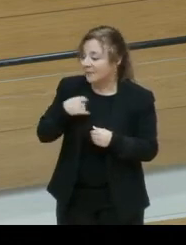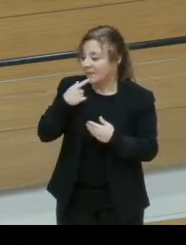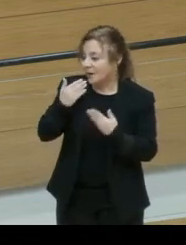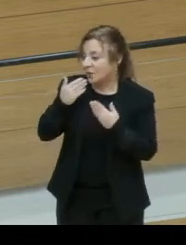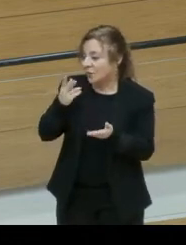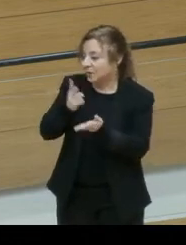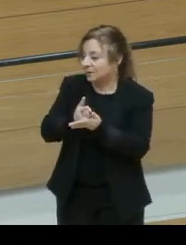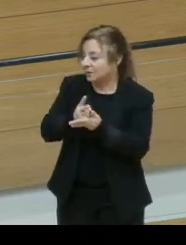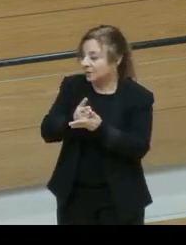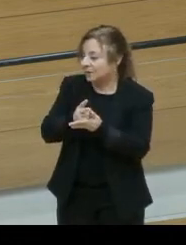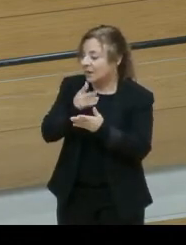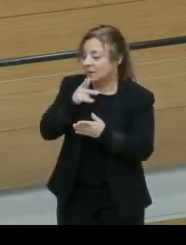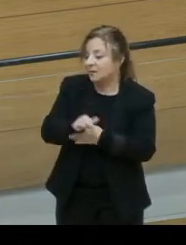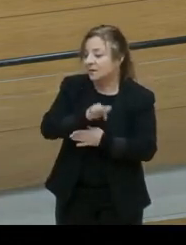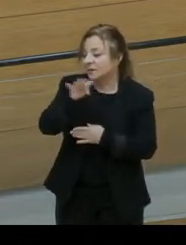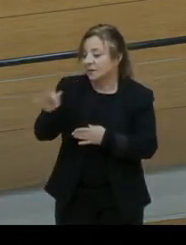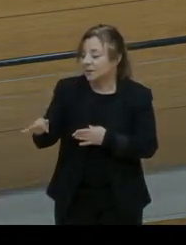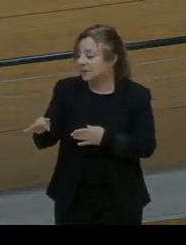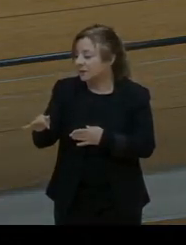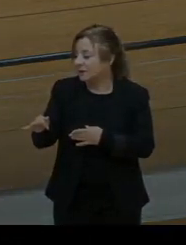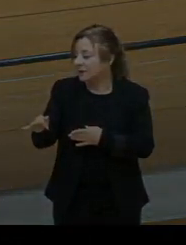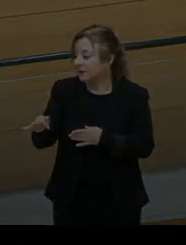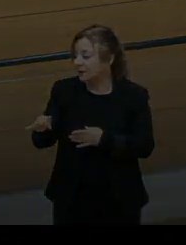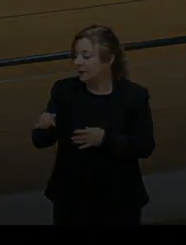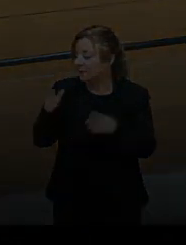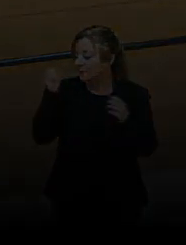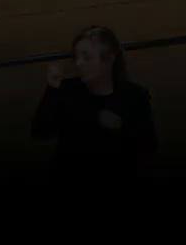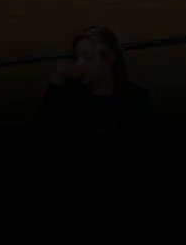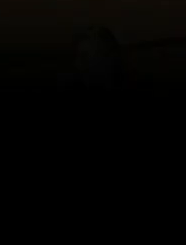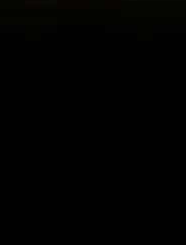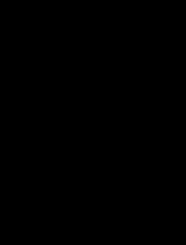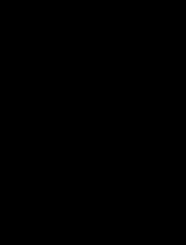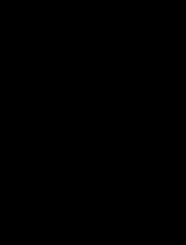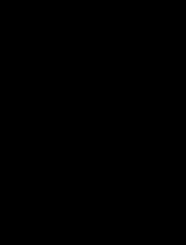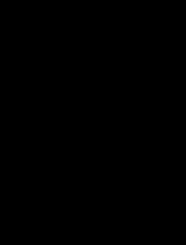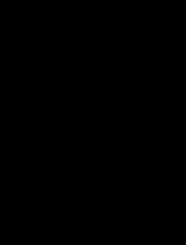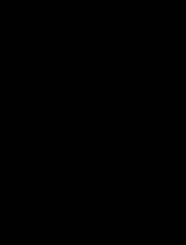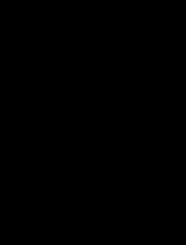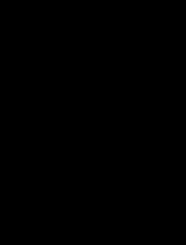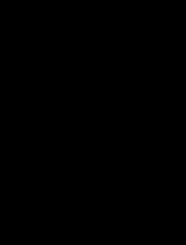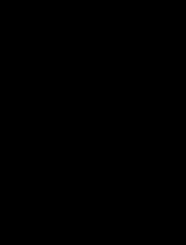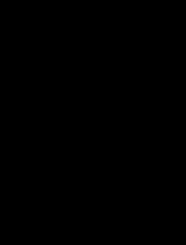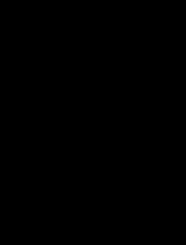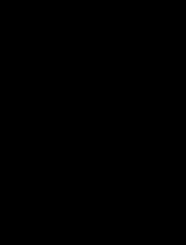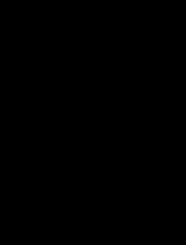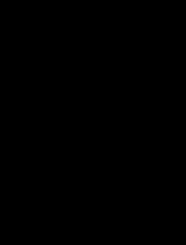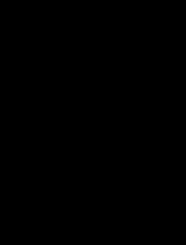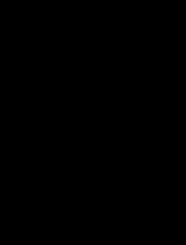enhorabuena y pasamos a la siguiente ponente. Gracias.